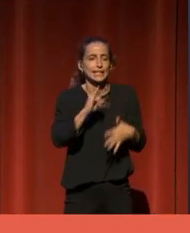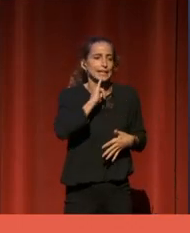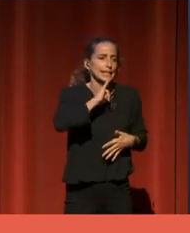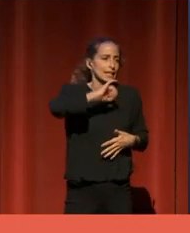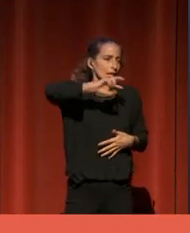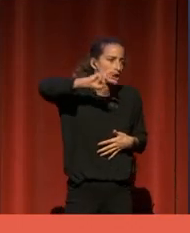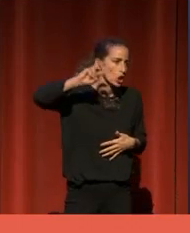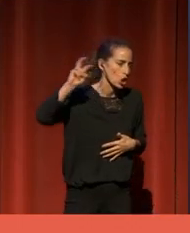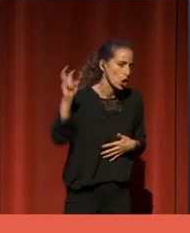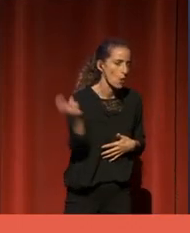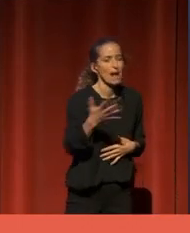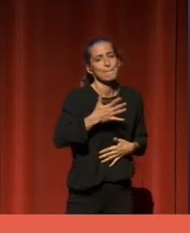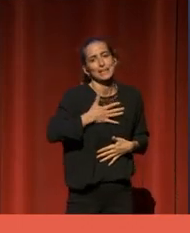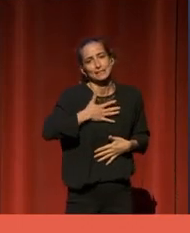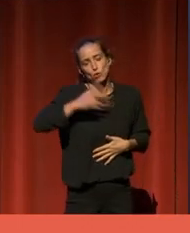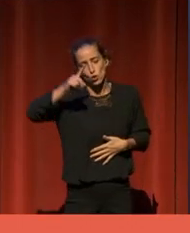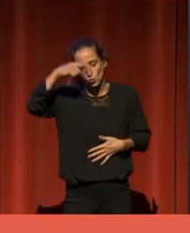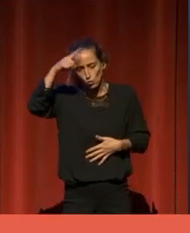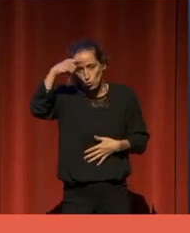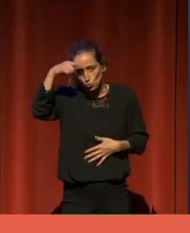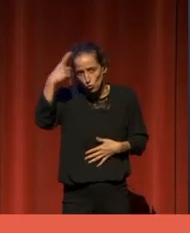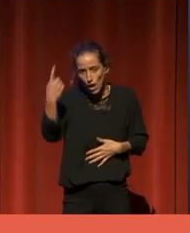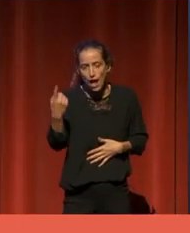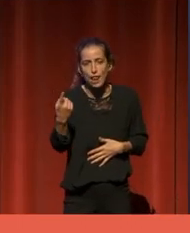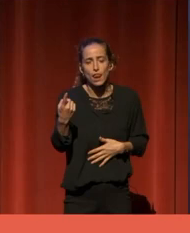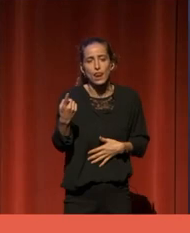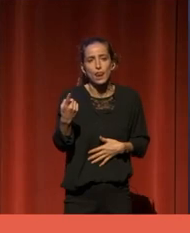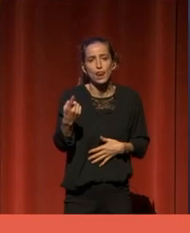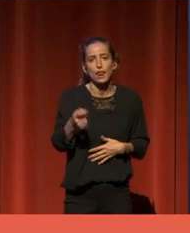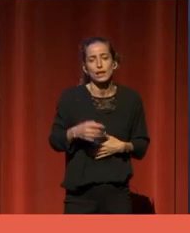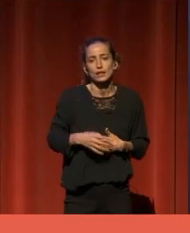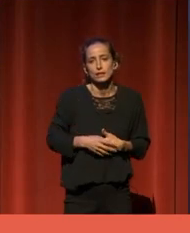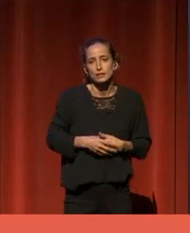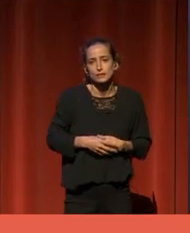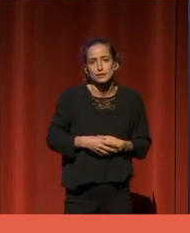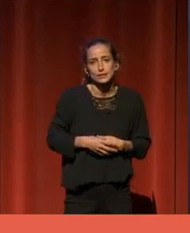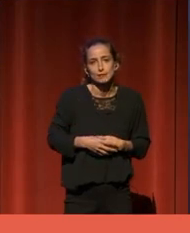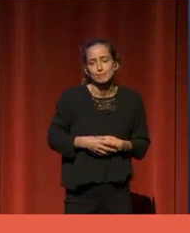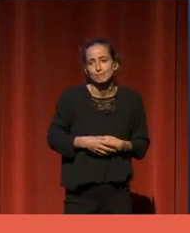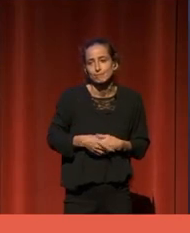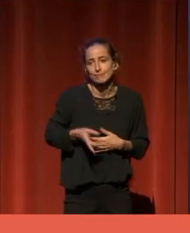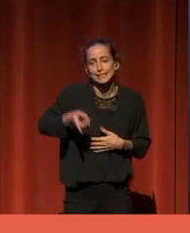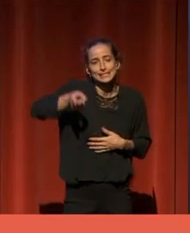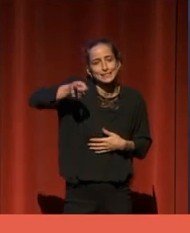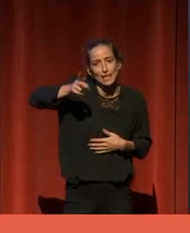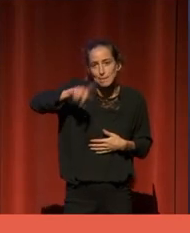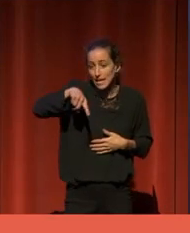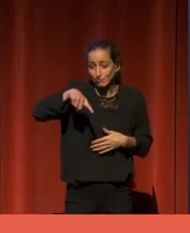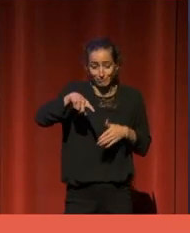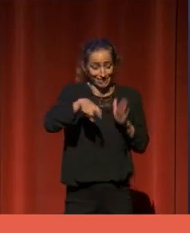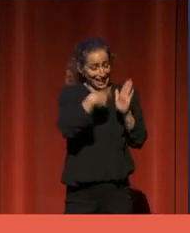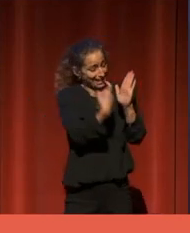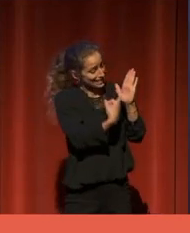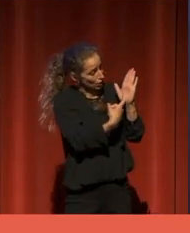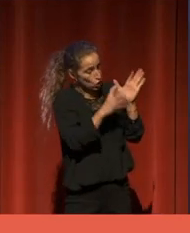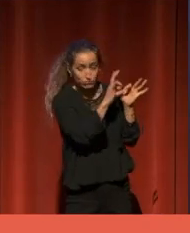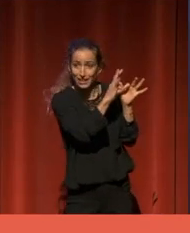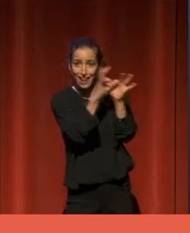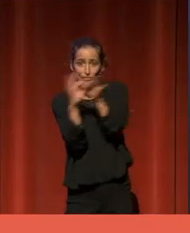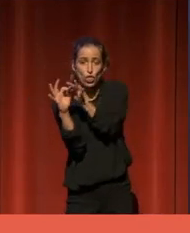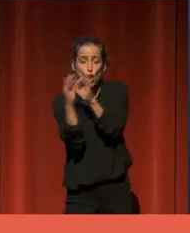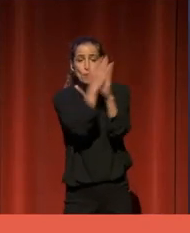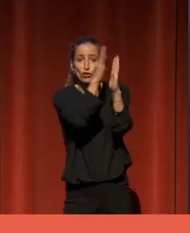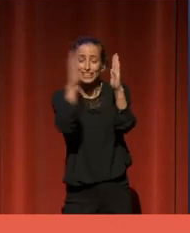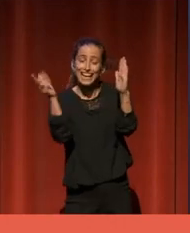el patrimonio cultural y también eh la legislación sobre bibliotecas y en la